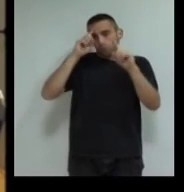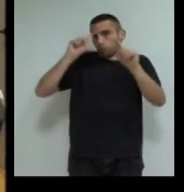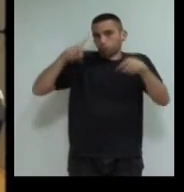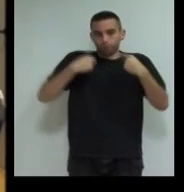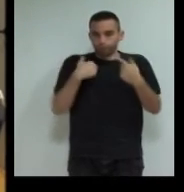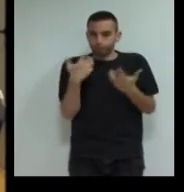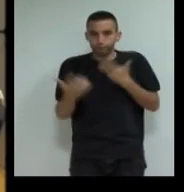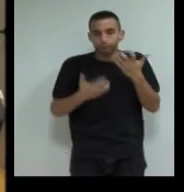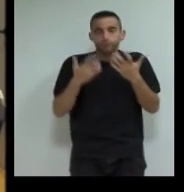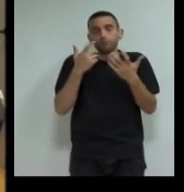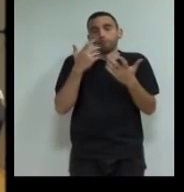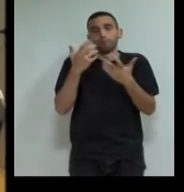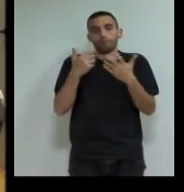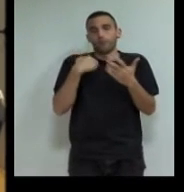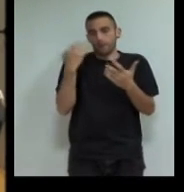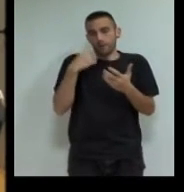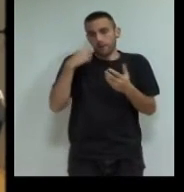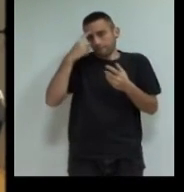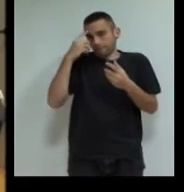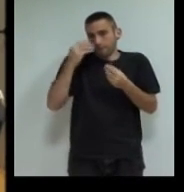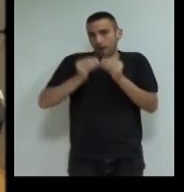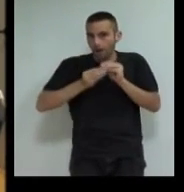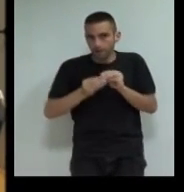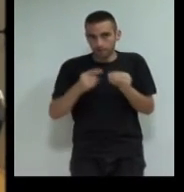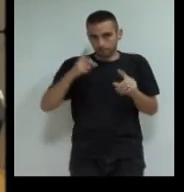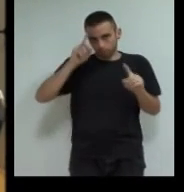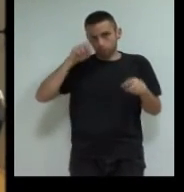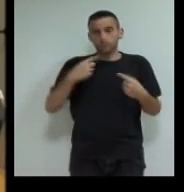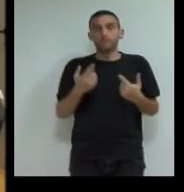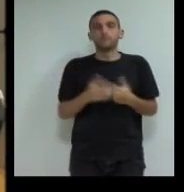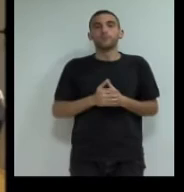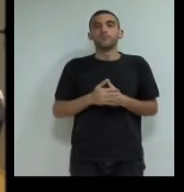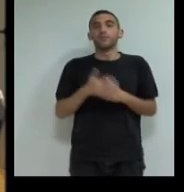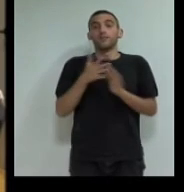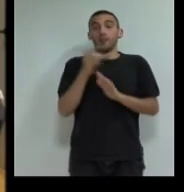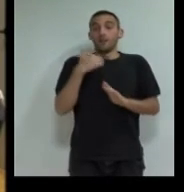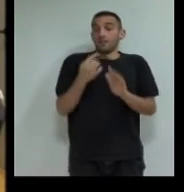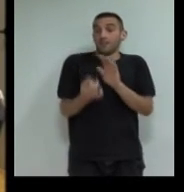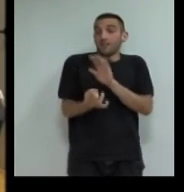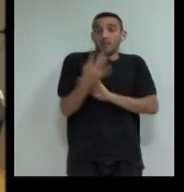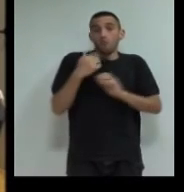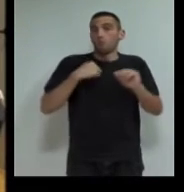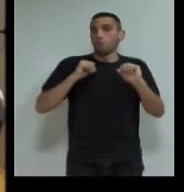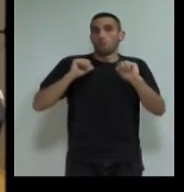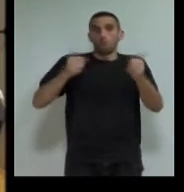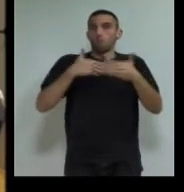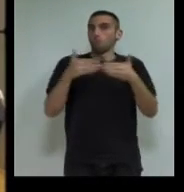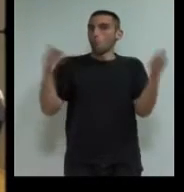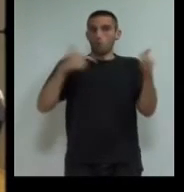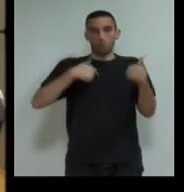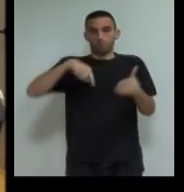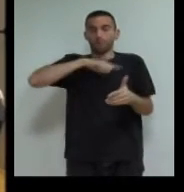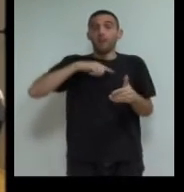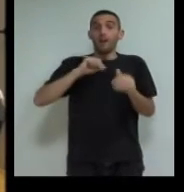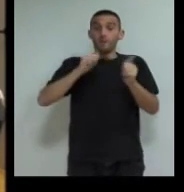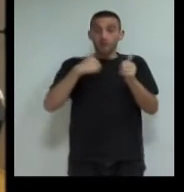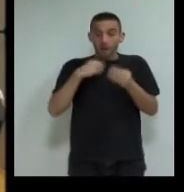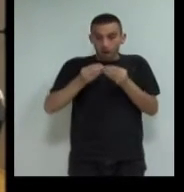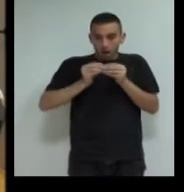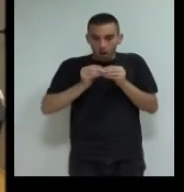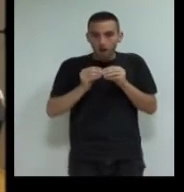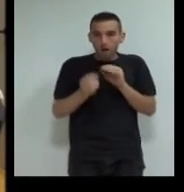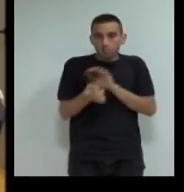Claro, entonces hemos tenido que diseñar lo que he dicho al principio. Nosotros hemos crecido en círculos concéntricos. ¿Por qué? Pues porque conforme aprendimos a hacer un grado